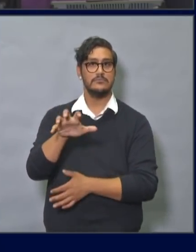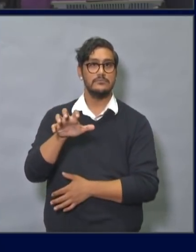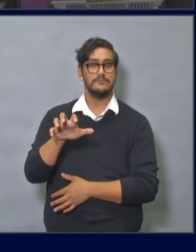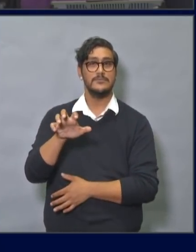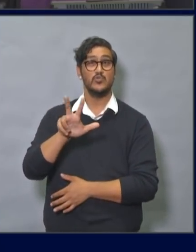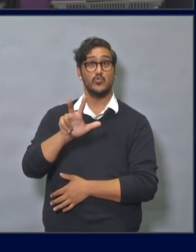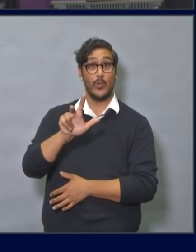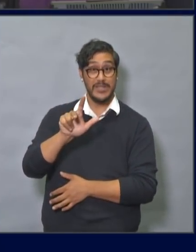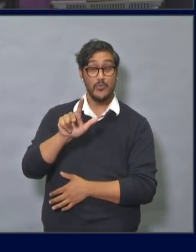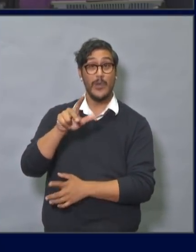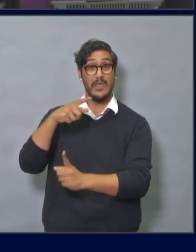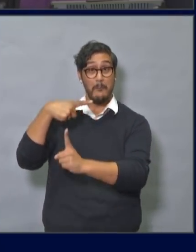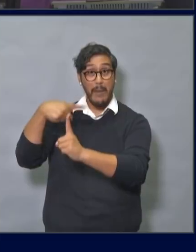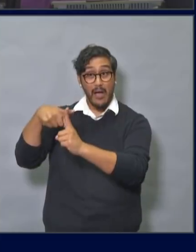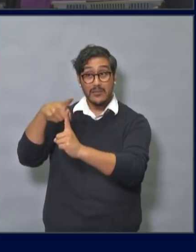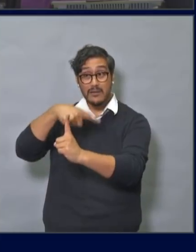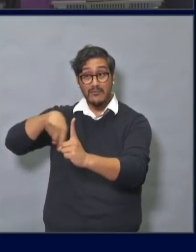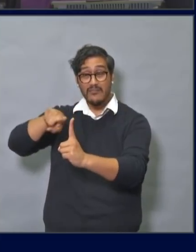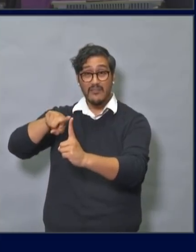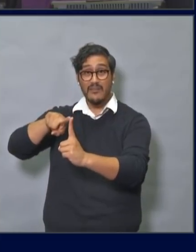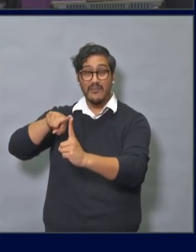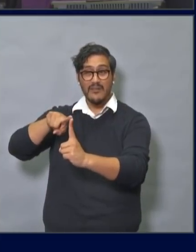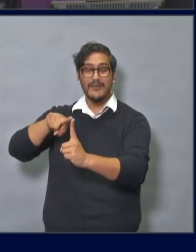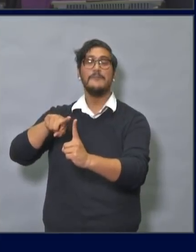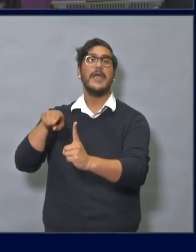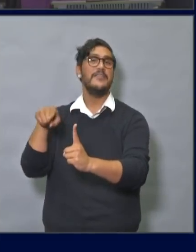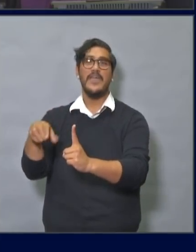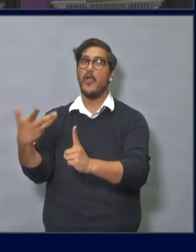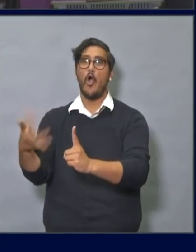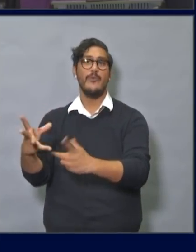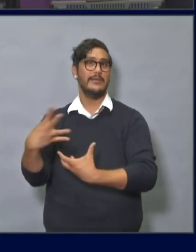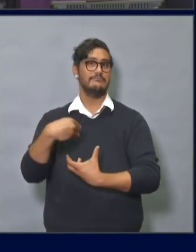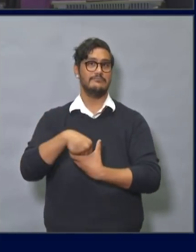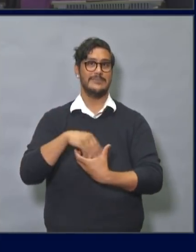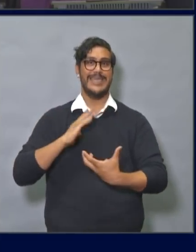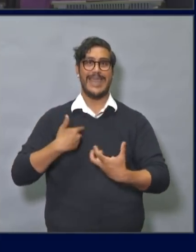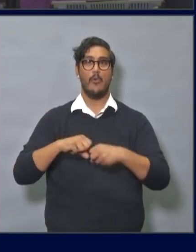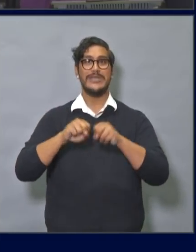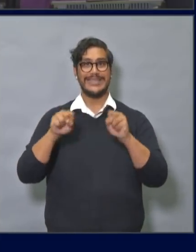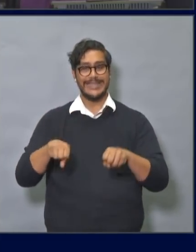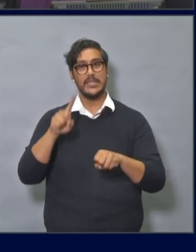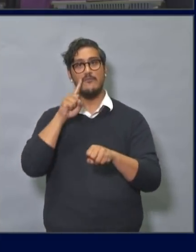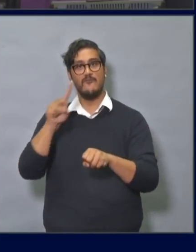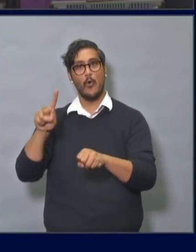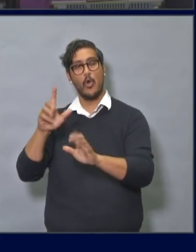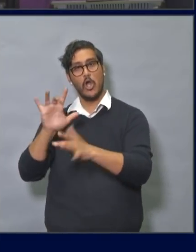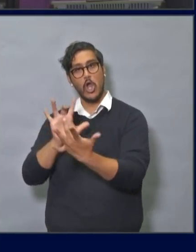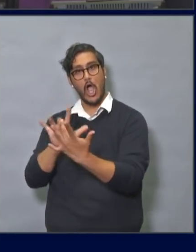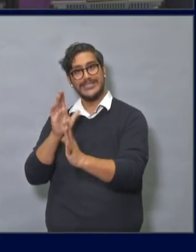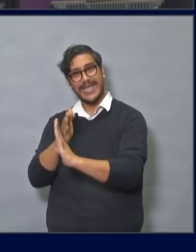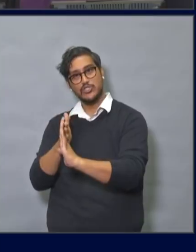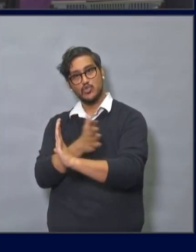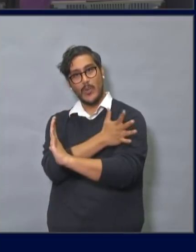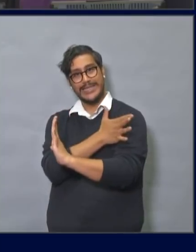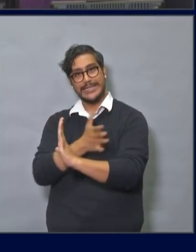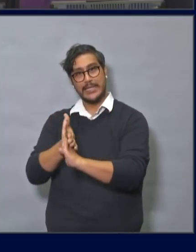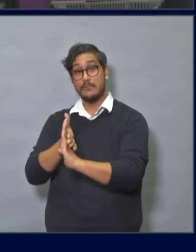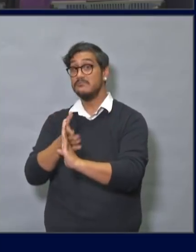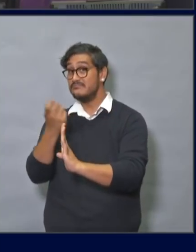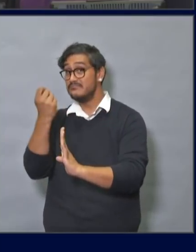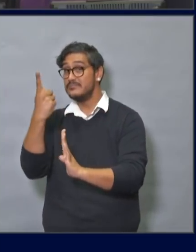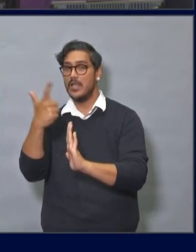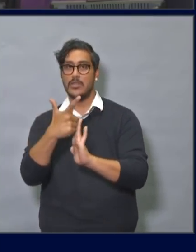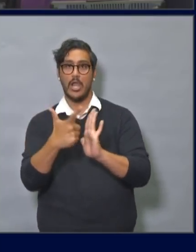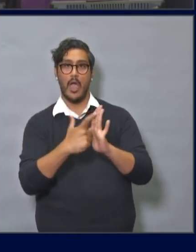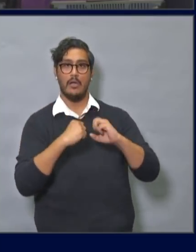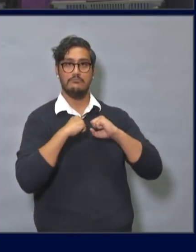92,523 casos positivos confirmados son parte de nuestro sistema de rastreo de contactos que es protegido por la ley conocida